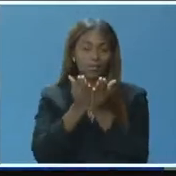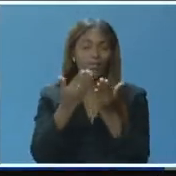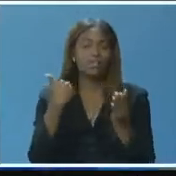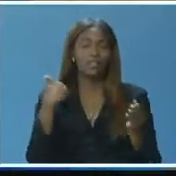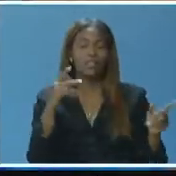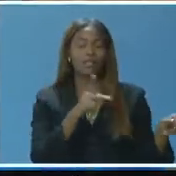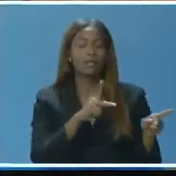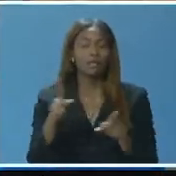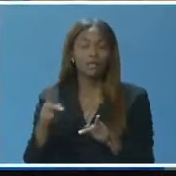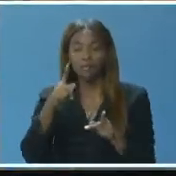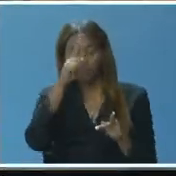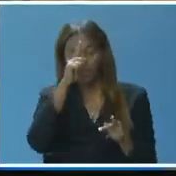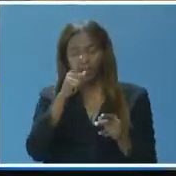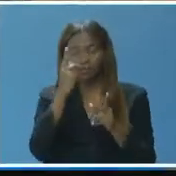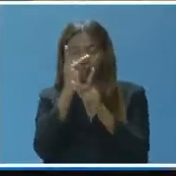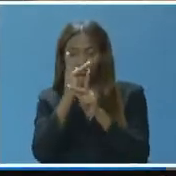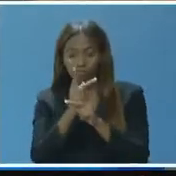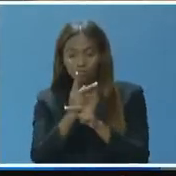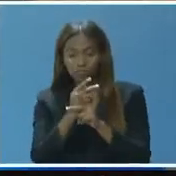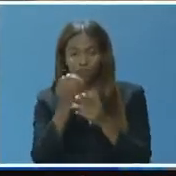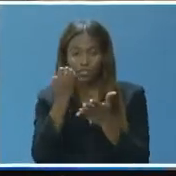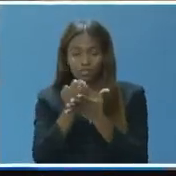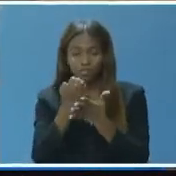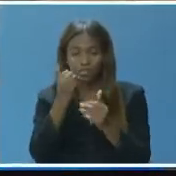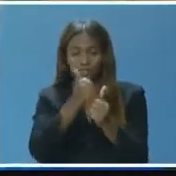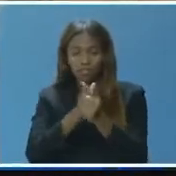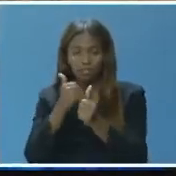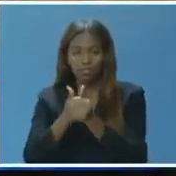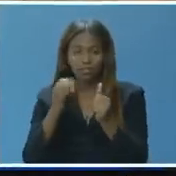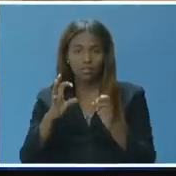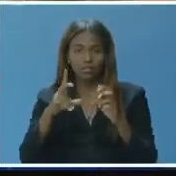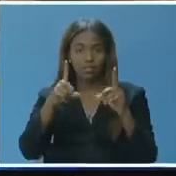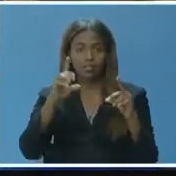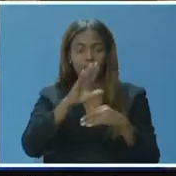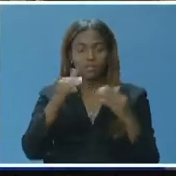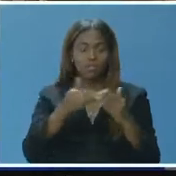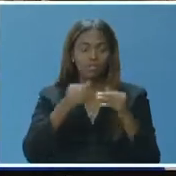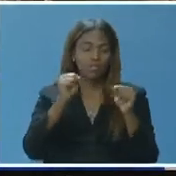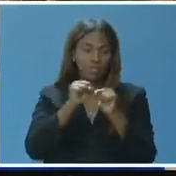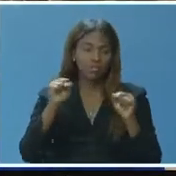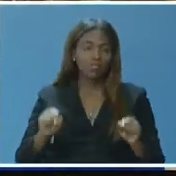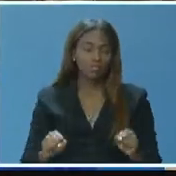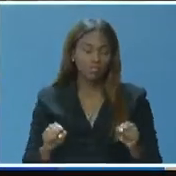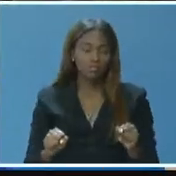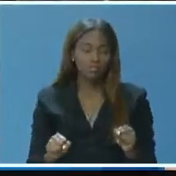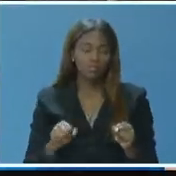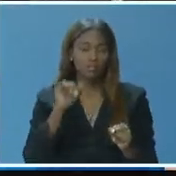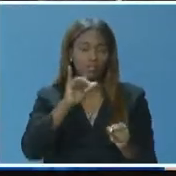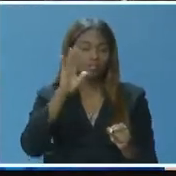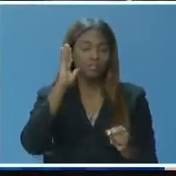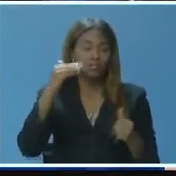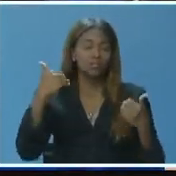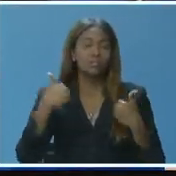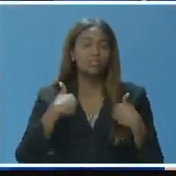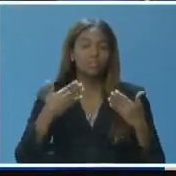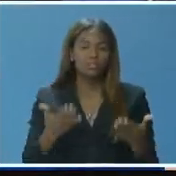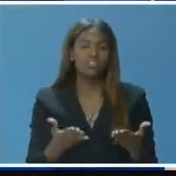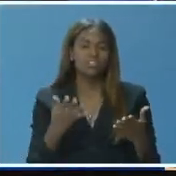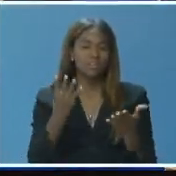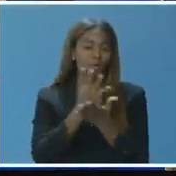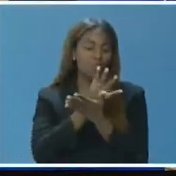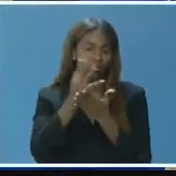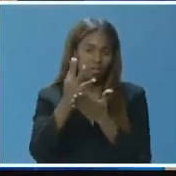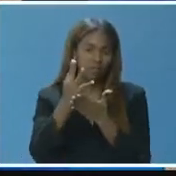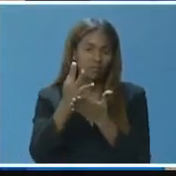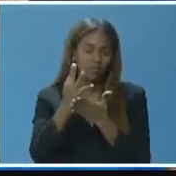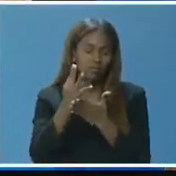de nivelación académica de cada uno de los estudiantes en todo el sistema. Eso durará, como repito, unas cuatro